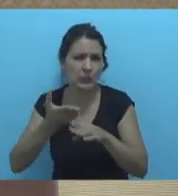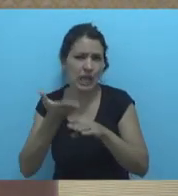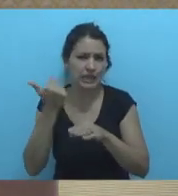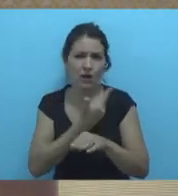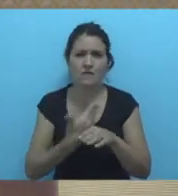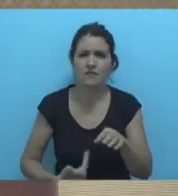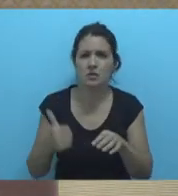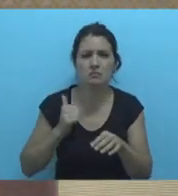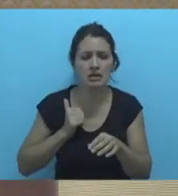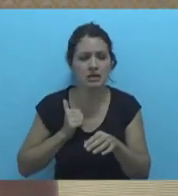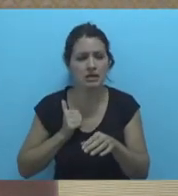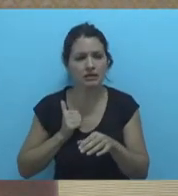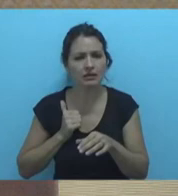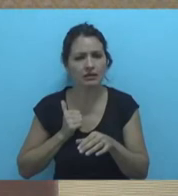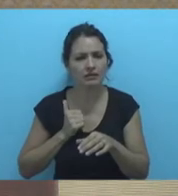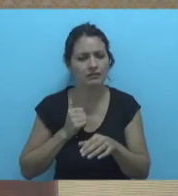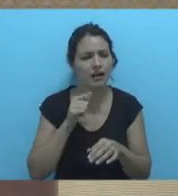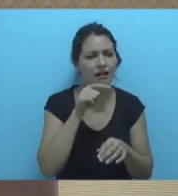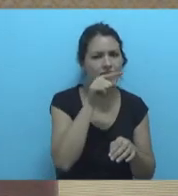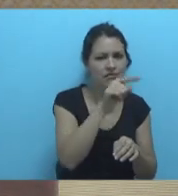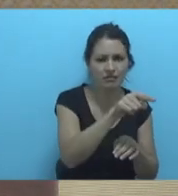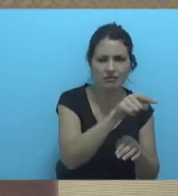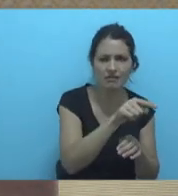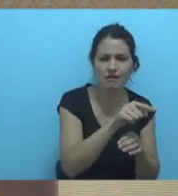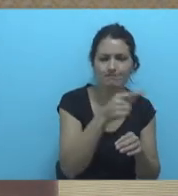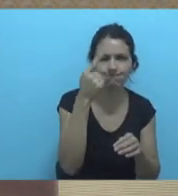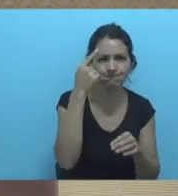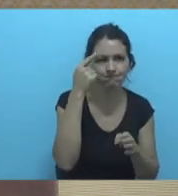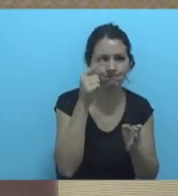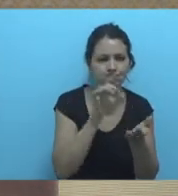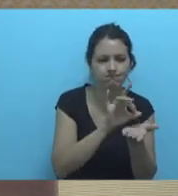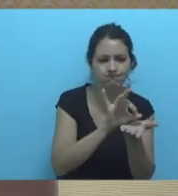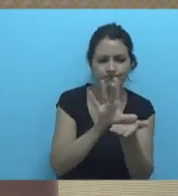guerra. Y el que tomó la decisión política de limpiar a esa gente fue Roberto Rosúa.